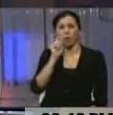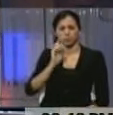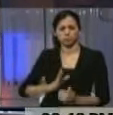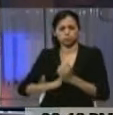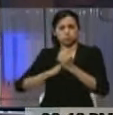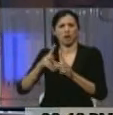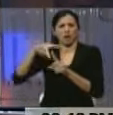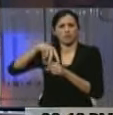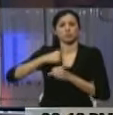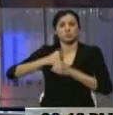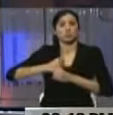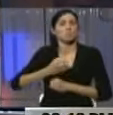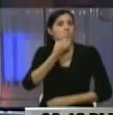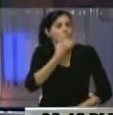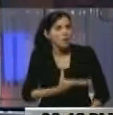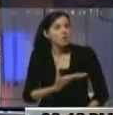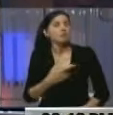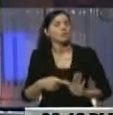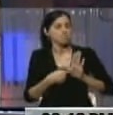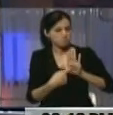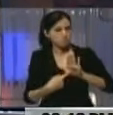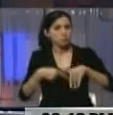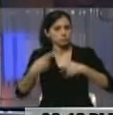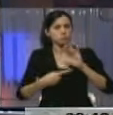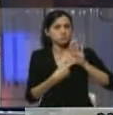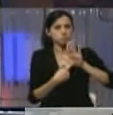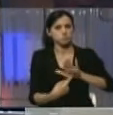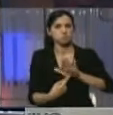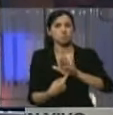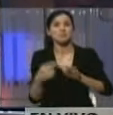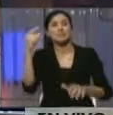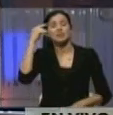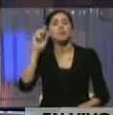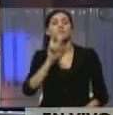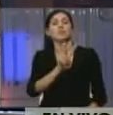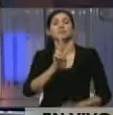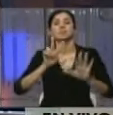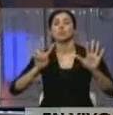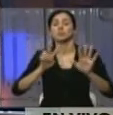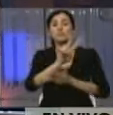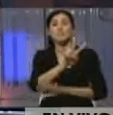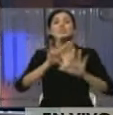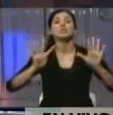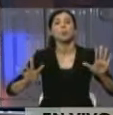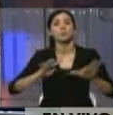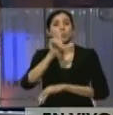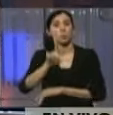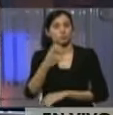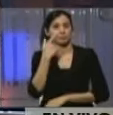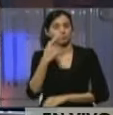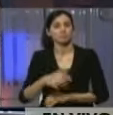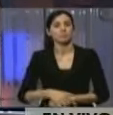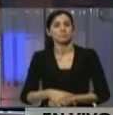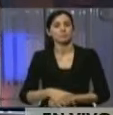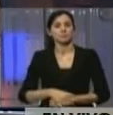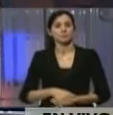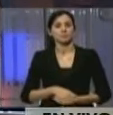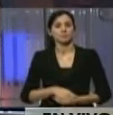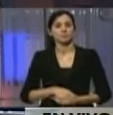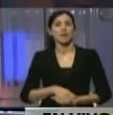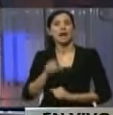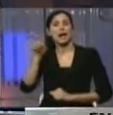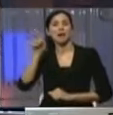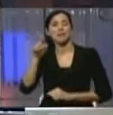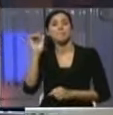recomiendo. Se va a inaugurar, se va a estrenar el 29 de julio, en el Ton de